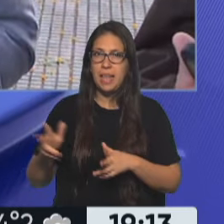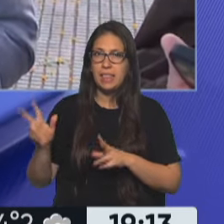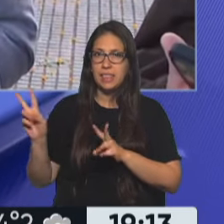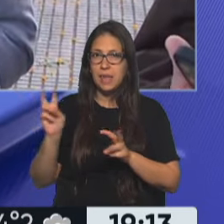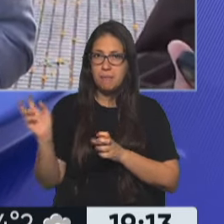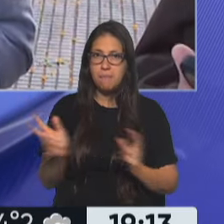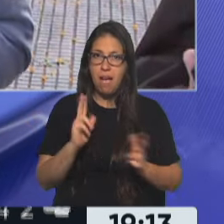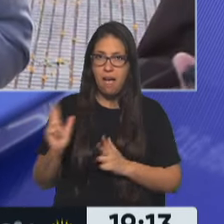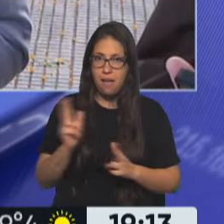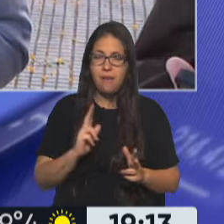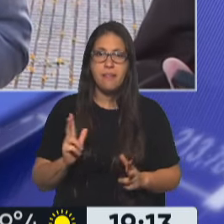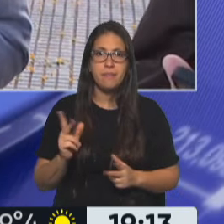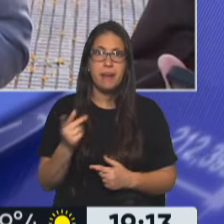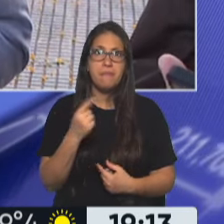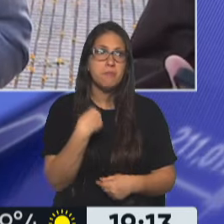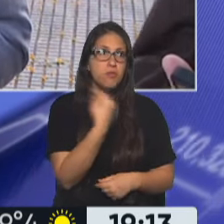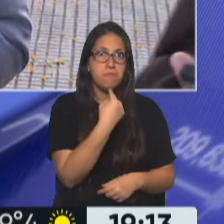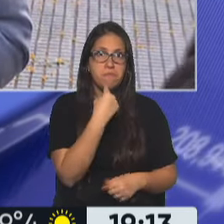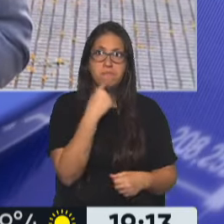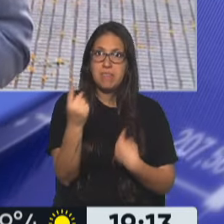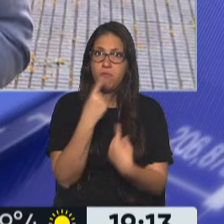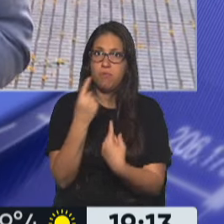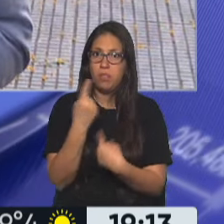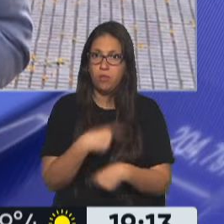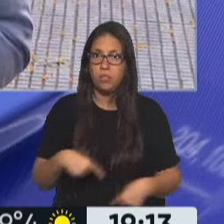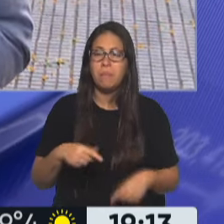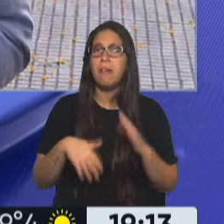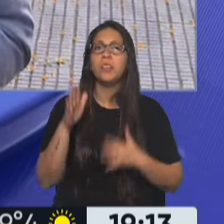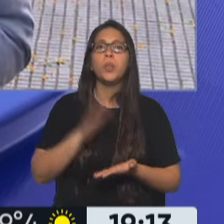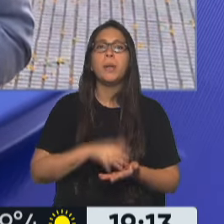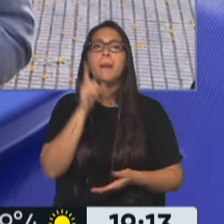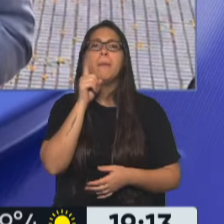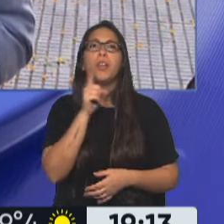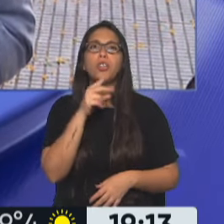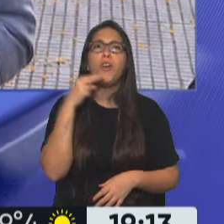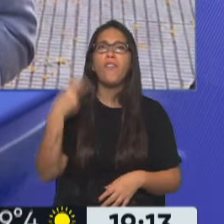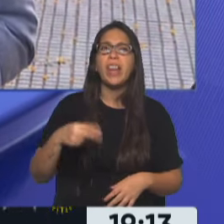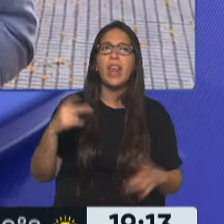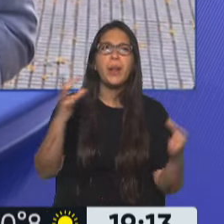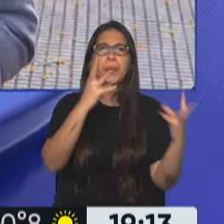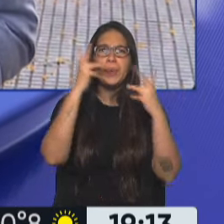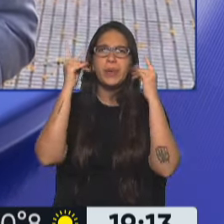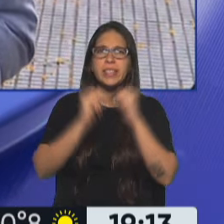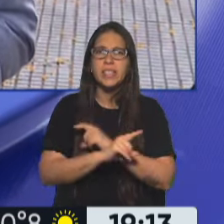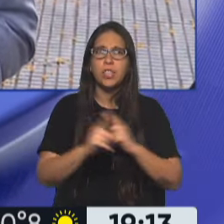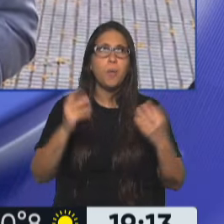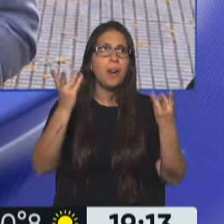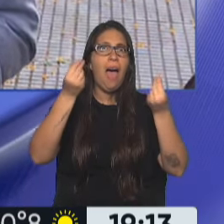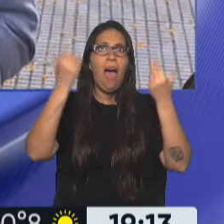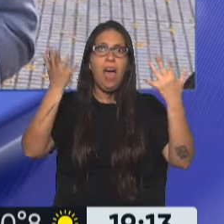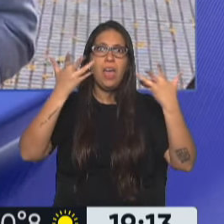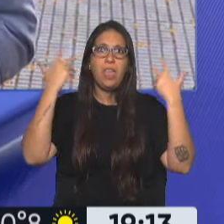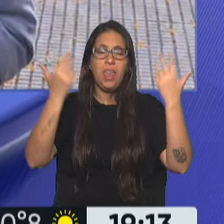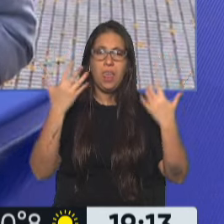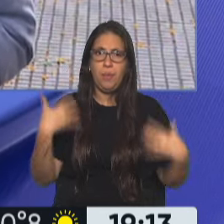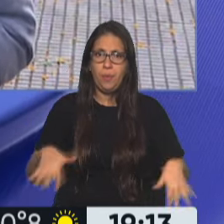a responder un montón de preguntas que tenemos, ¿no? Sobre todo sobre la toxicidad o no, justamente de lo que vimos el viernes, lo que sigue estando en el aire. Recién nos mostraba una foto